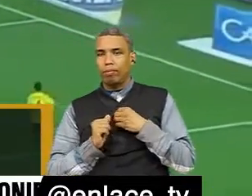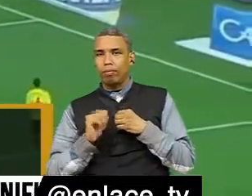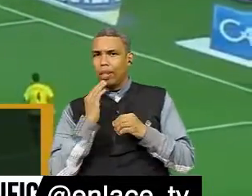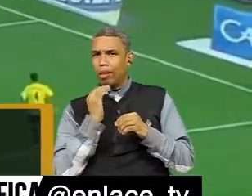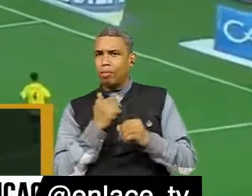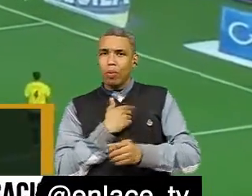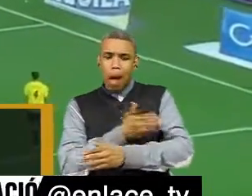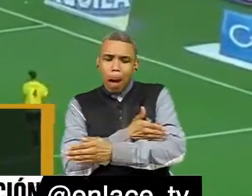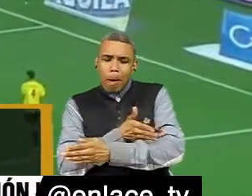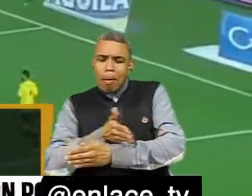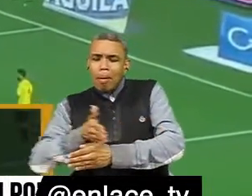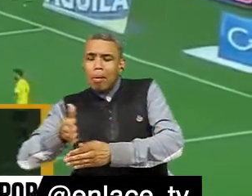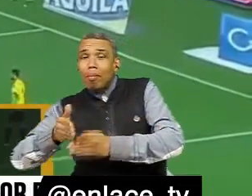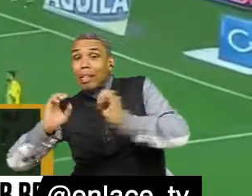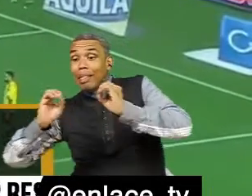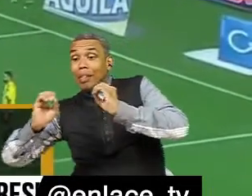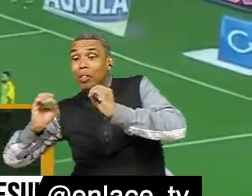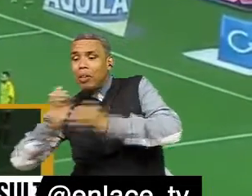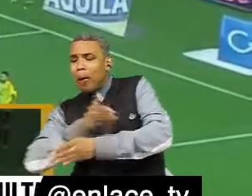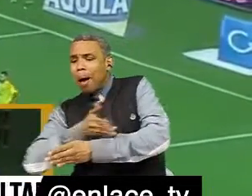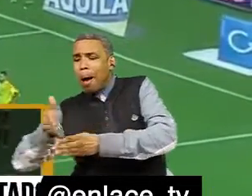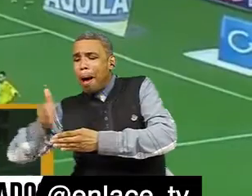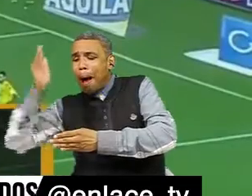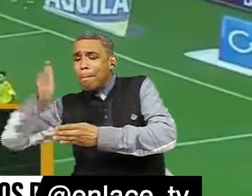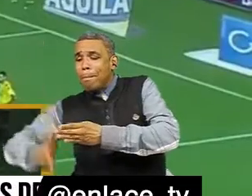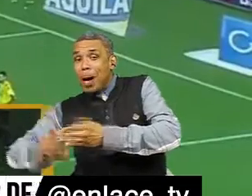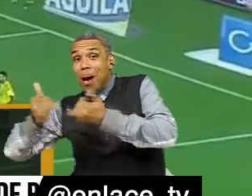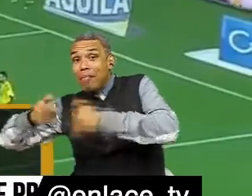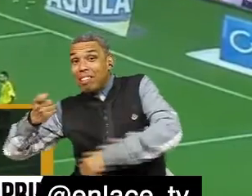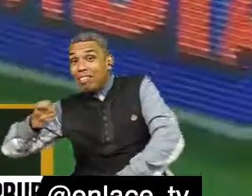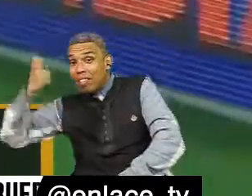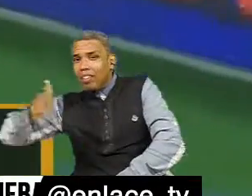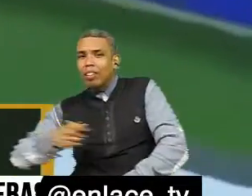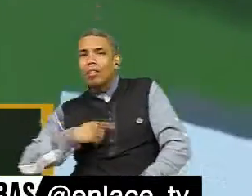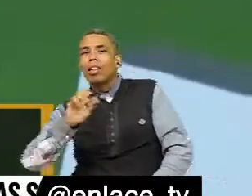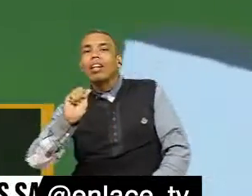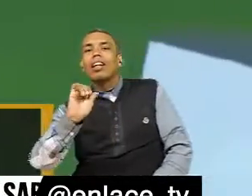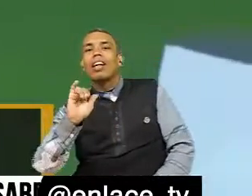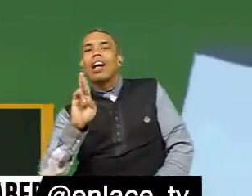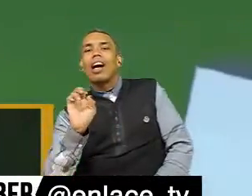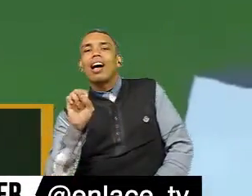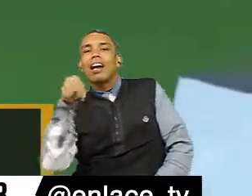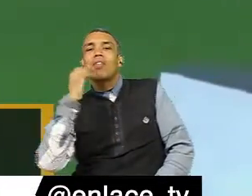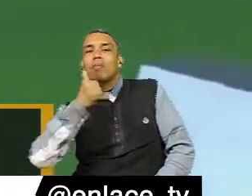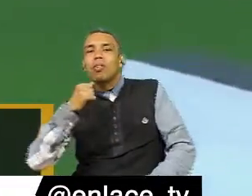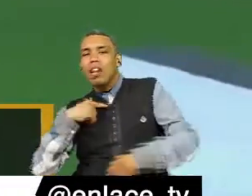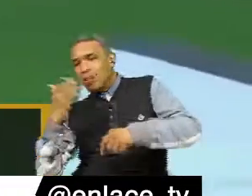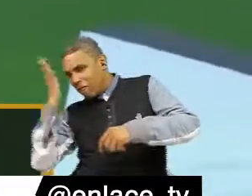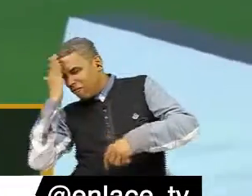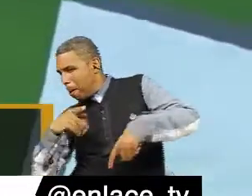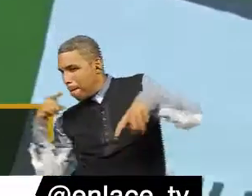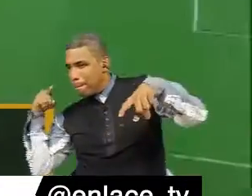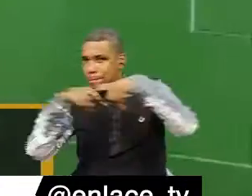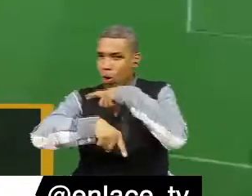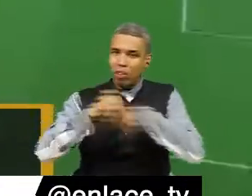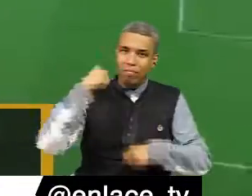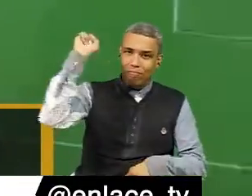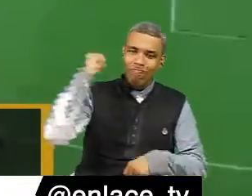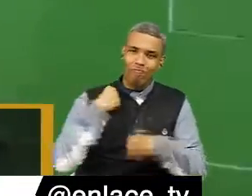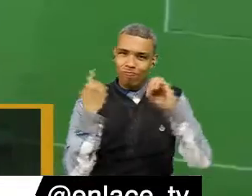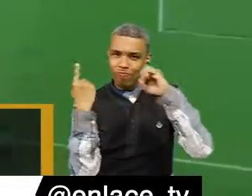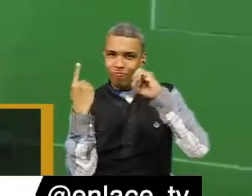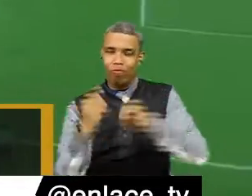fuera 0-0, pero apareció Iron del Valle al minuto 86 y con un cabezazo le dio el triunfo a los albiazules.